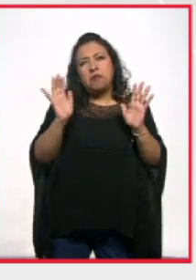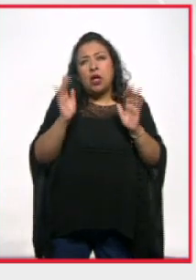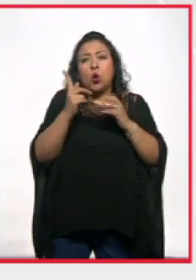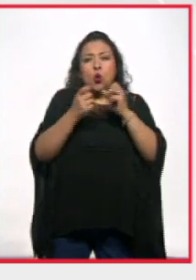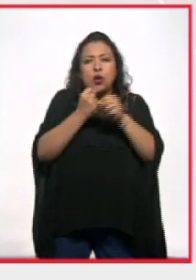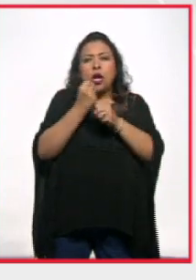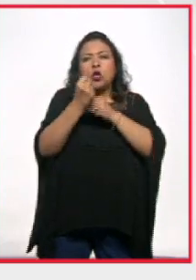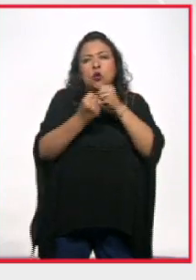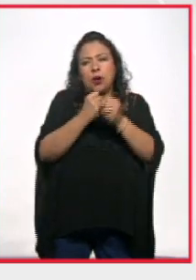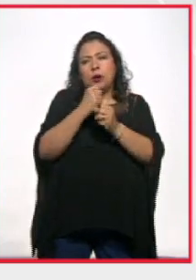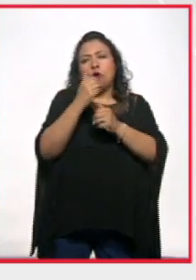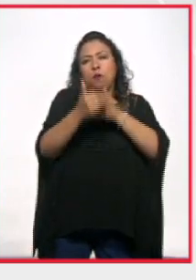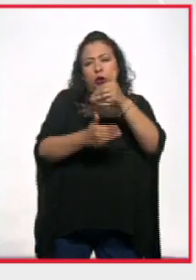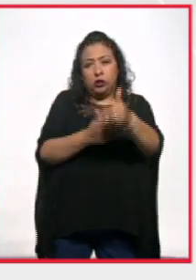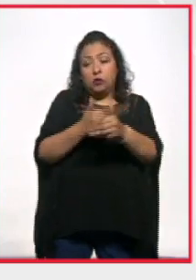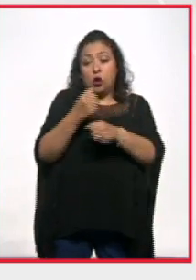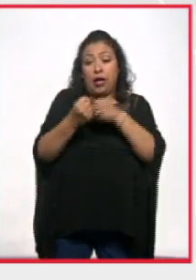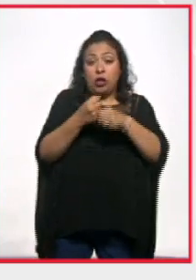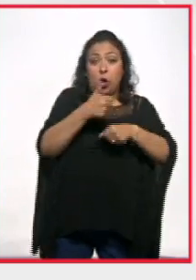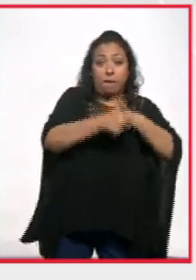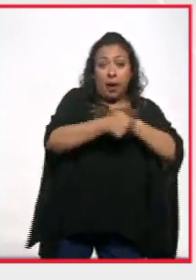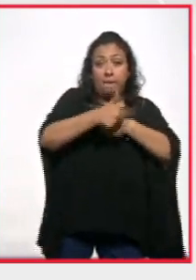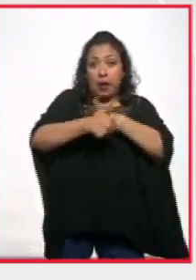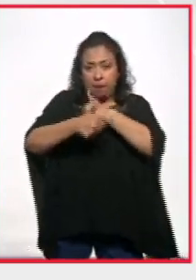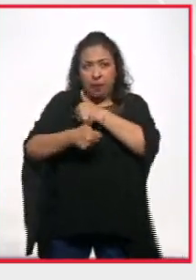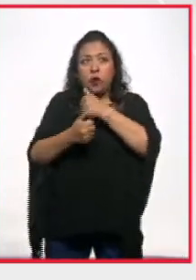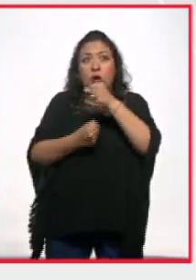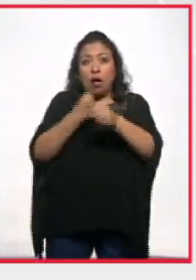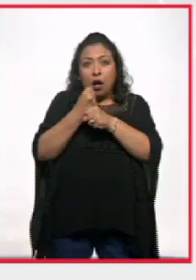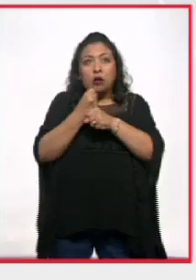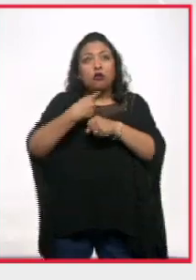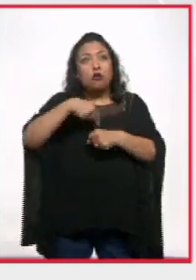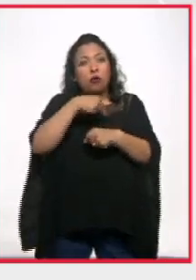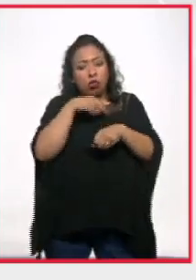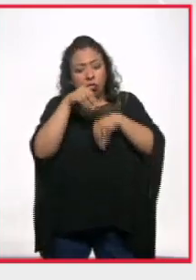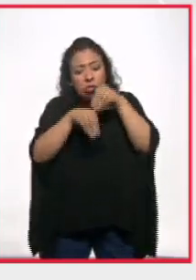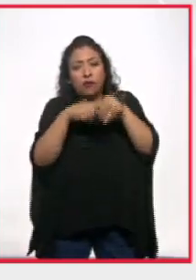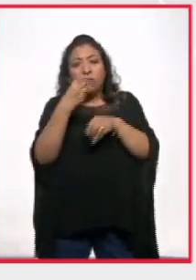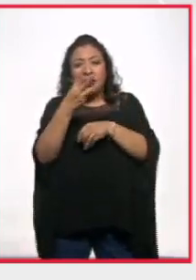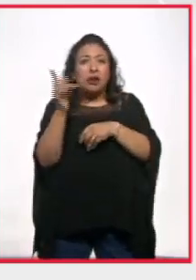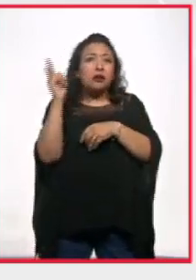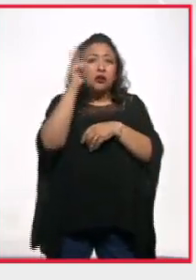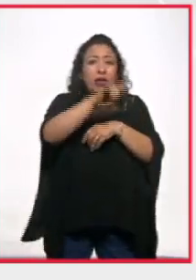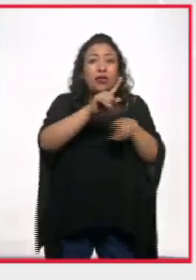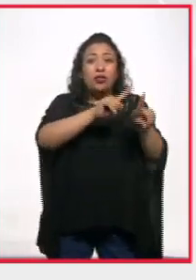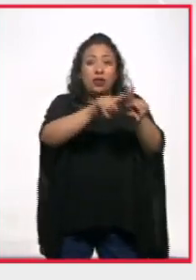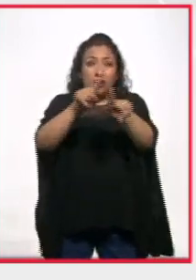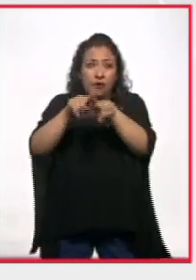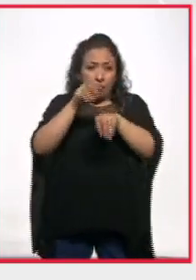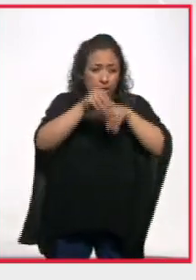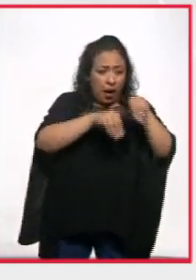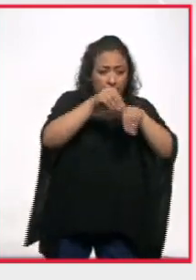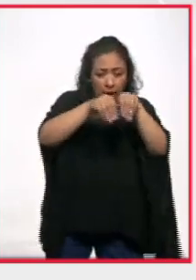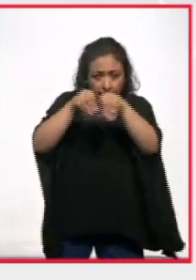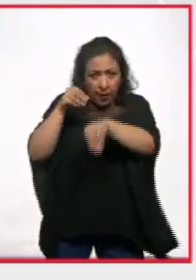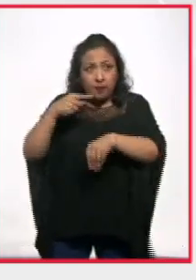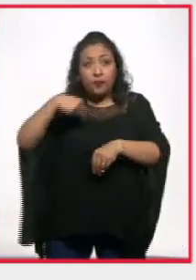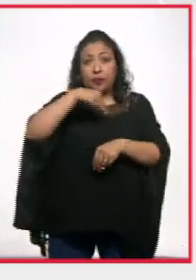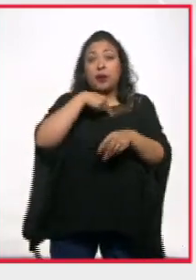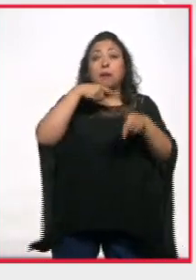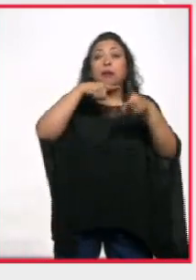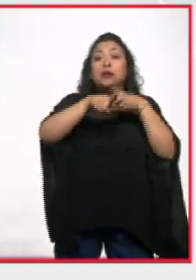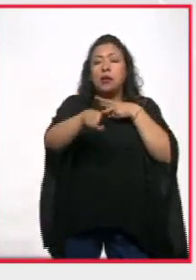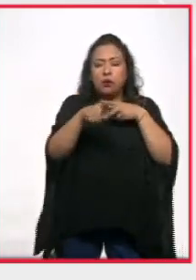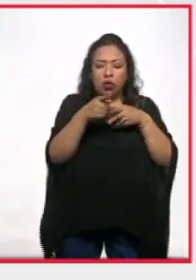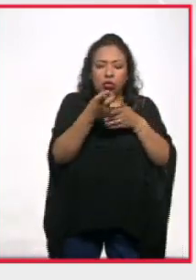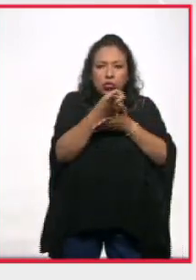anual nuestro proceso de diseño, ya que cada año es la competencia. Entonces, cada año nosotros tenemos que diseñar 3 aeronaves diferentes. Nosotros empezamos